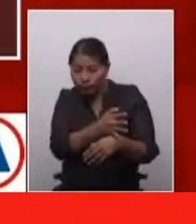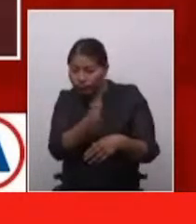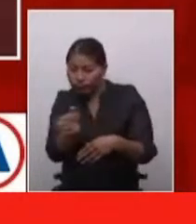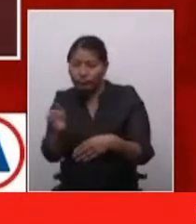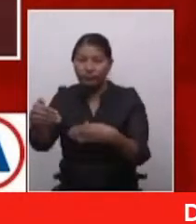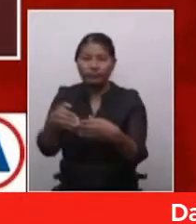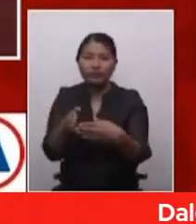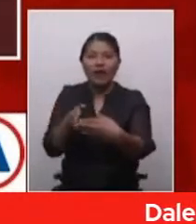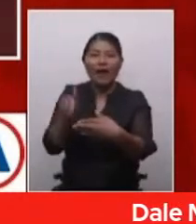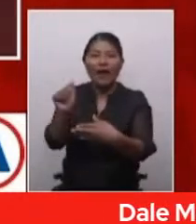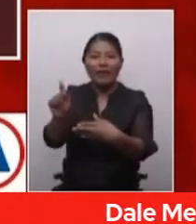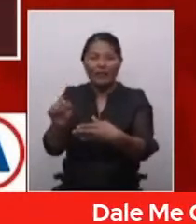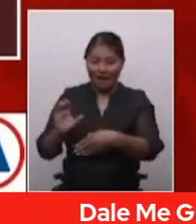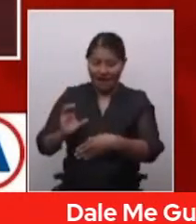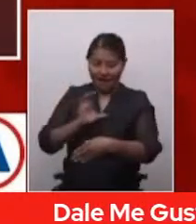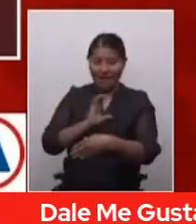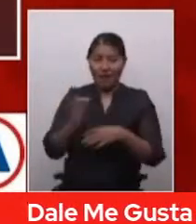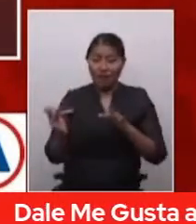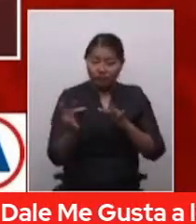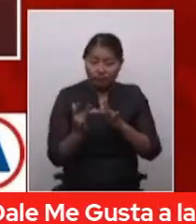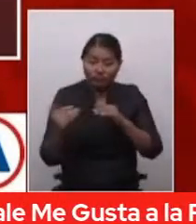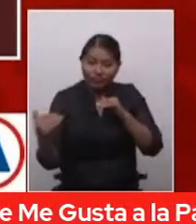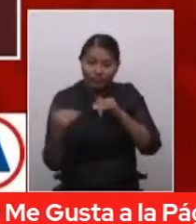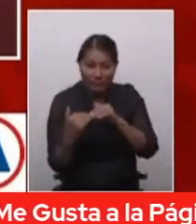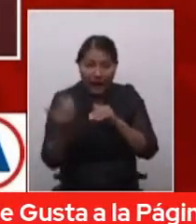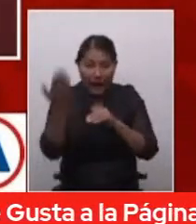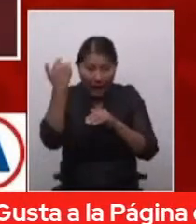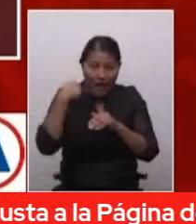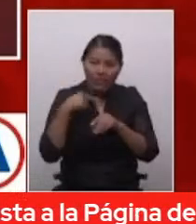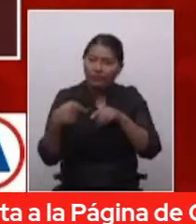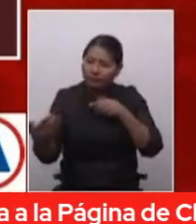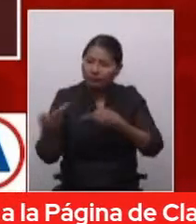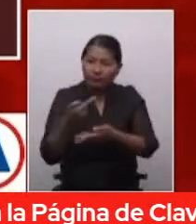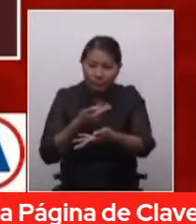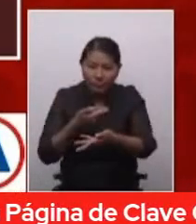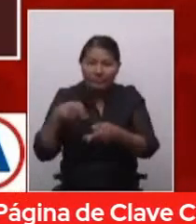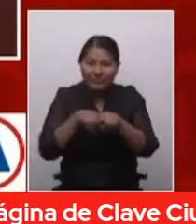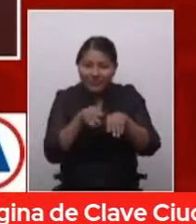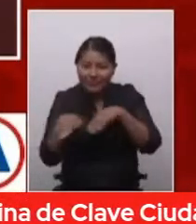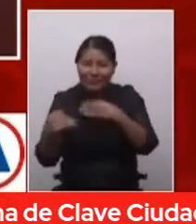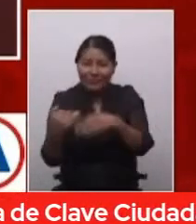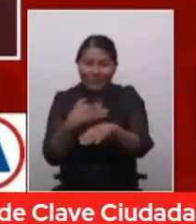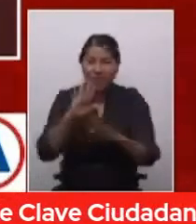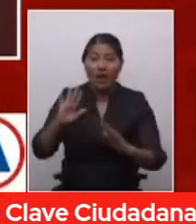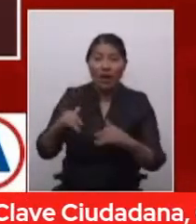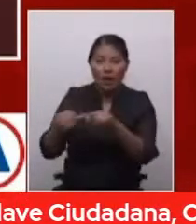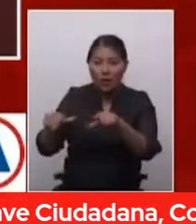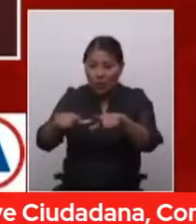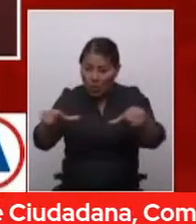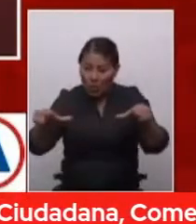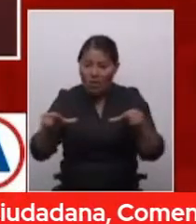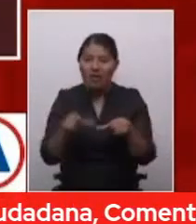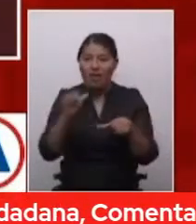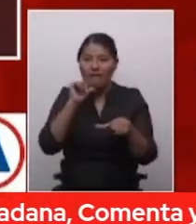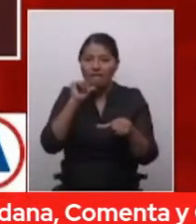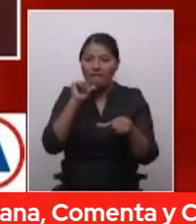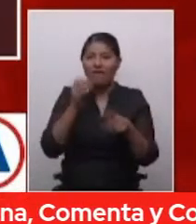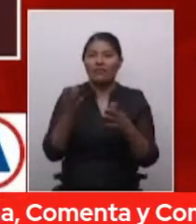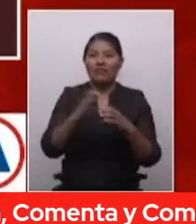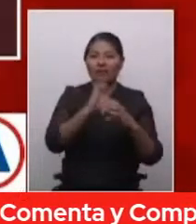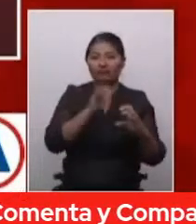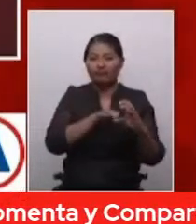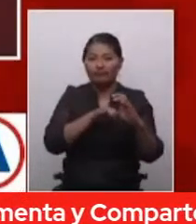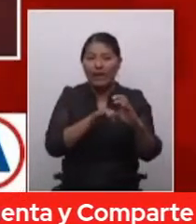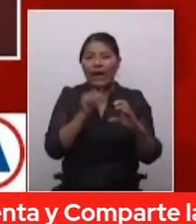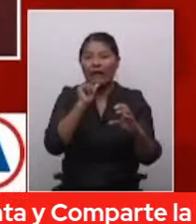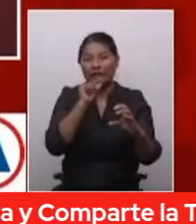Callao. ¿Por qué? Porque la municipalidad conserva todavía el tránsito, la infraestructura, pero no conserva el transporte público.